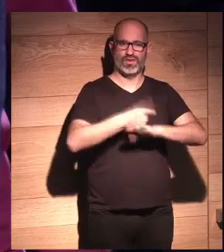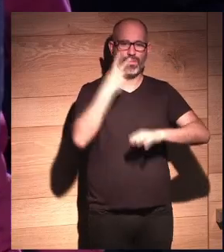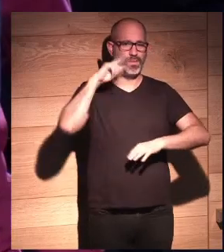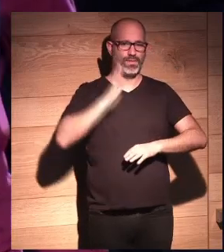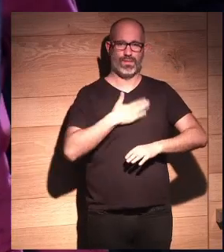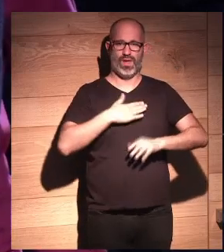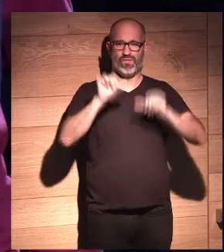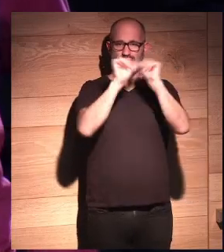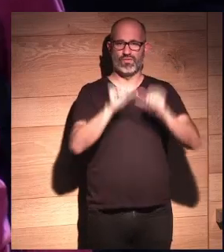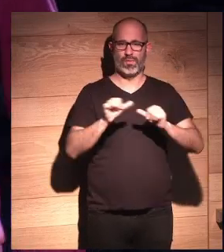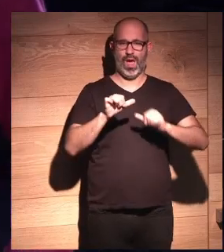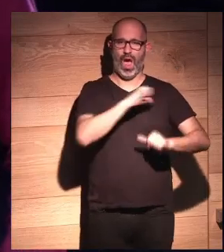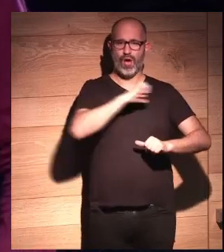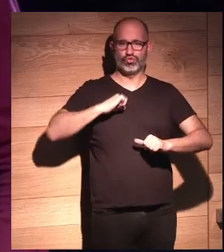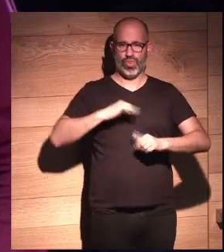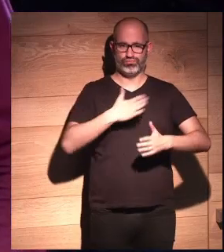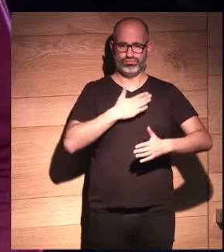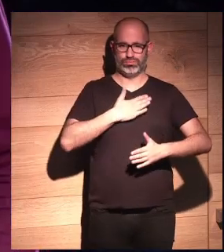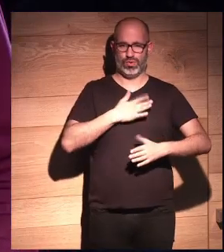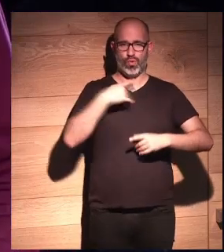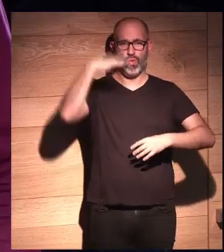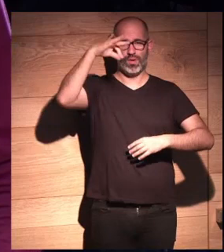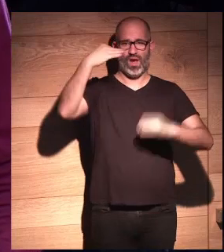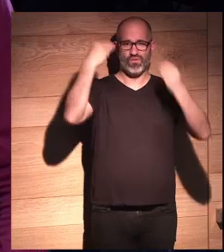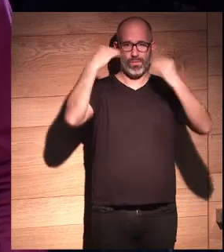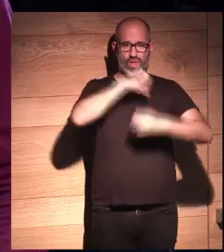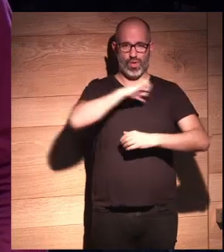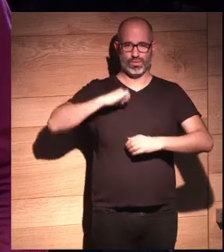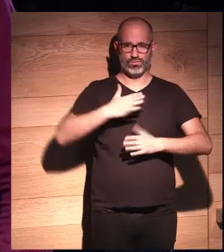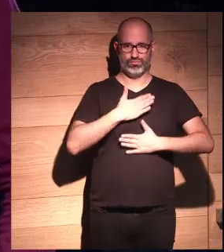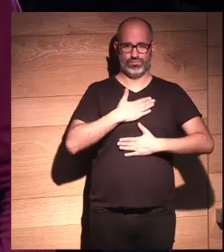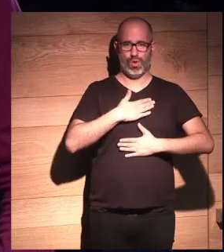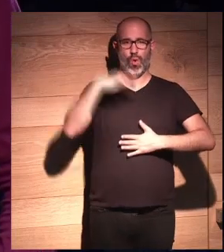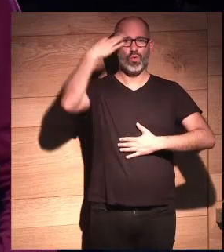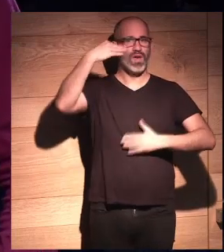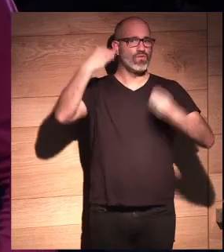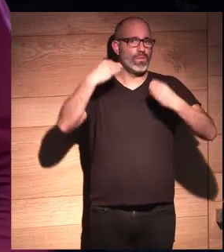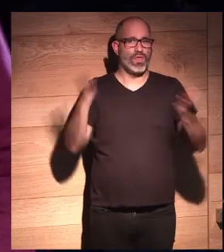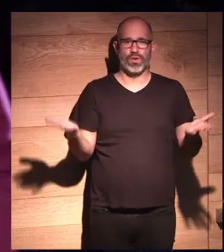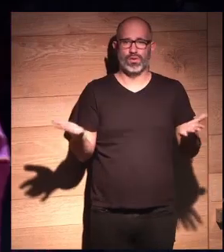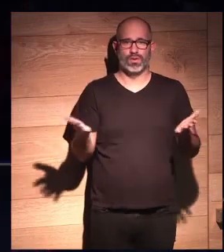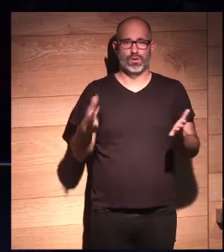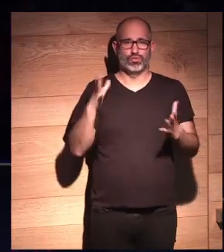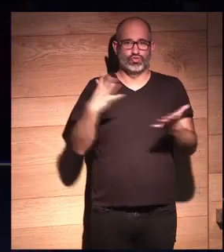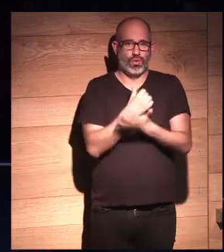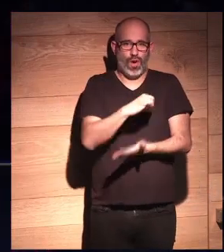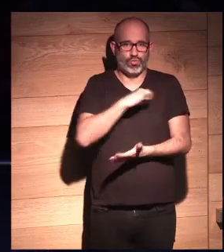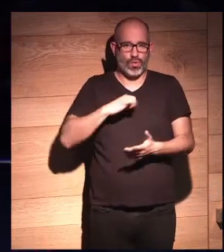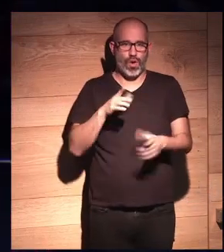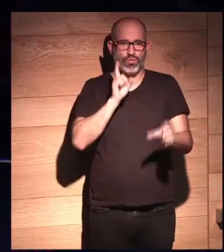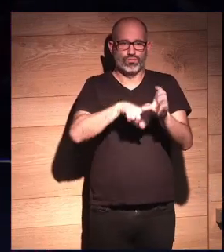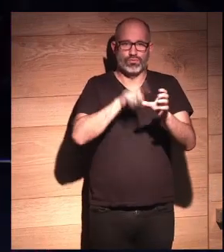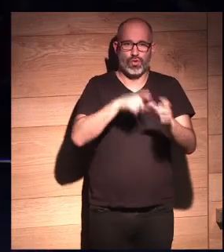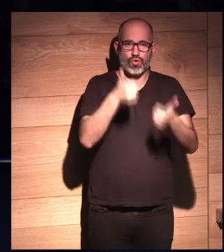manera autodidacta, ¿no? Realmente yo la única formación que he tenido ha sido puramente autónoma, ¿no? Con cursos,